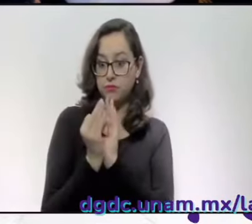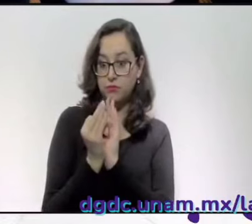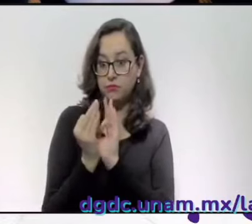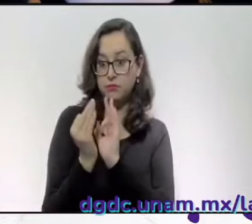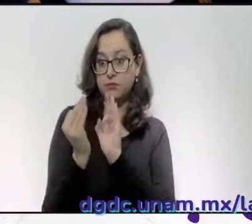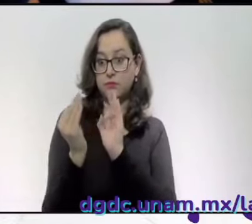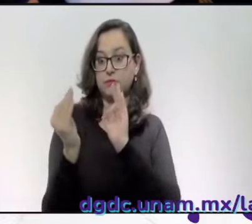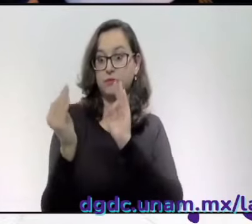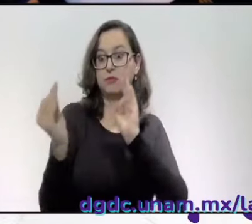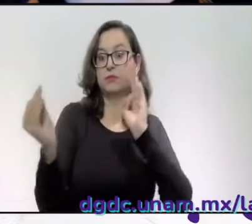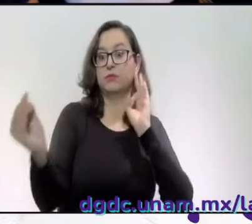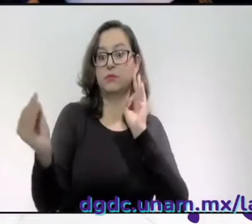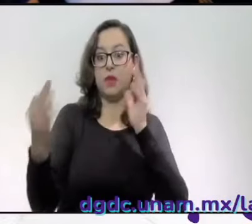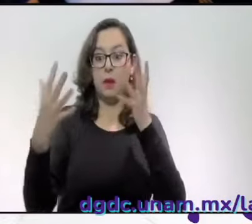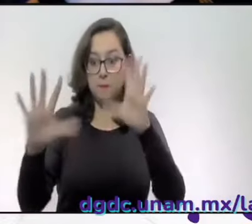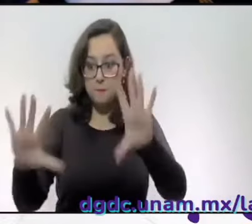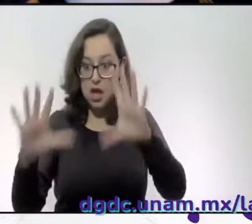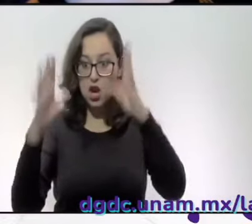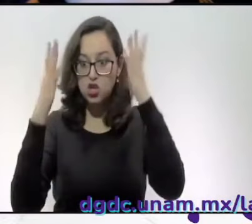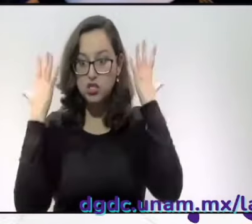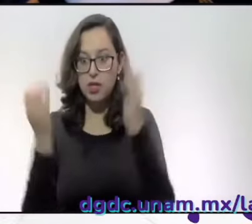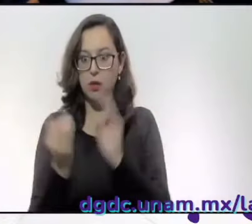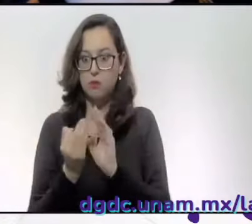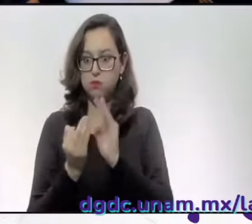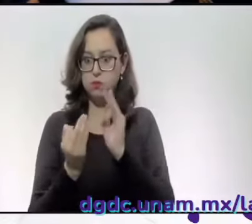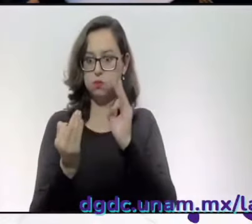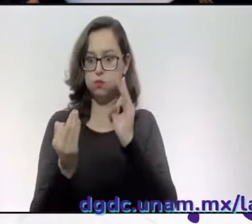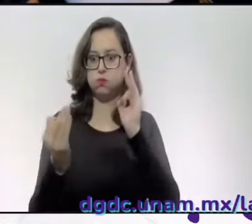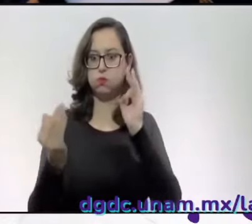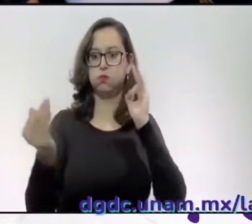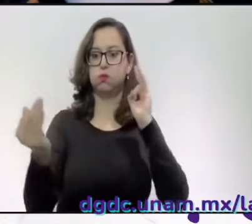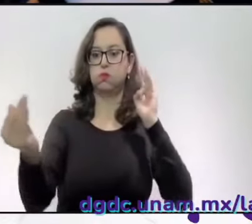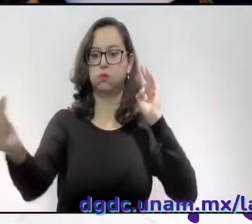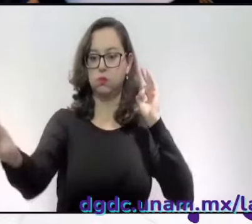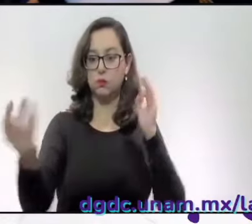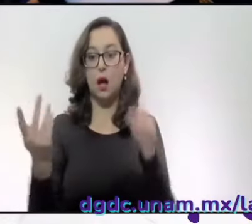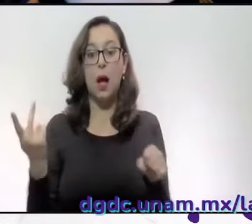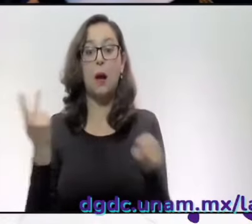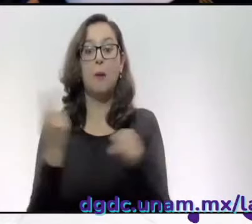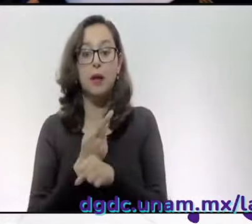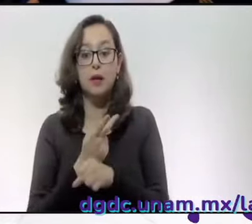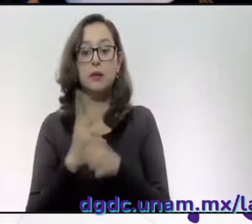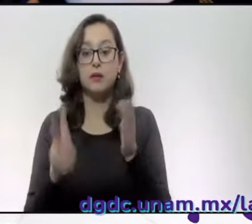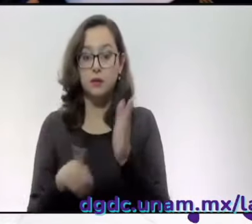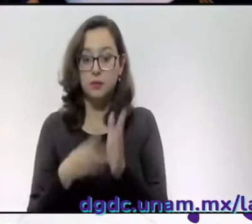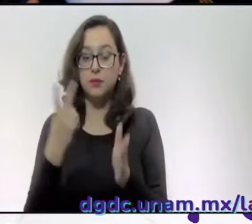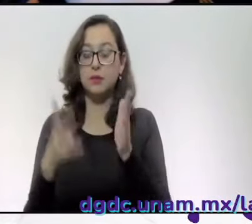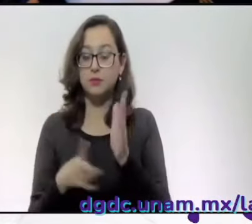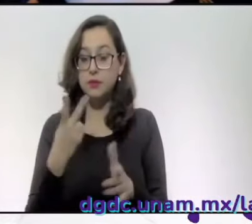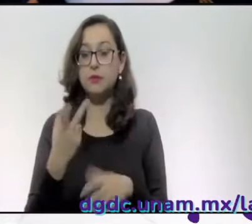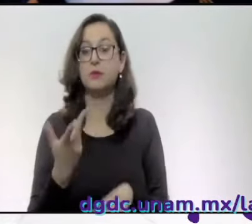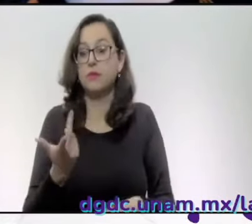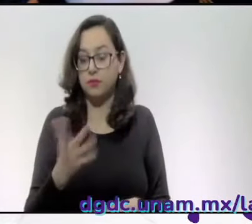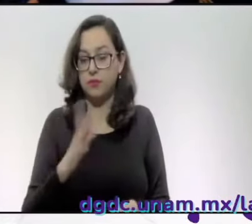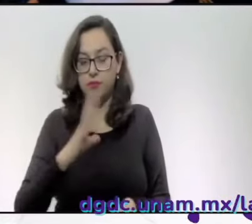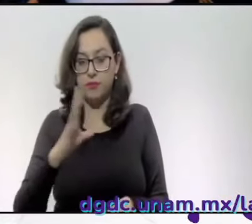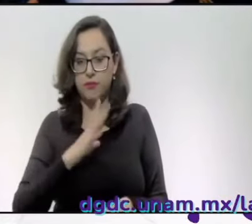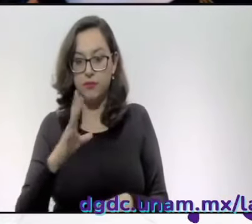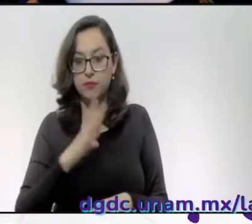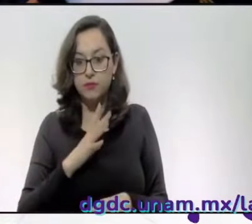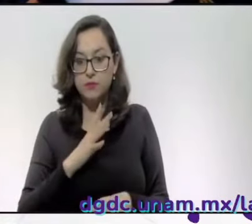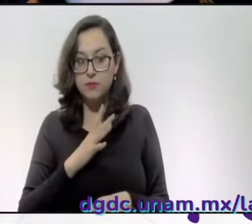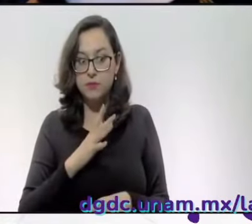de ti. Y hay una constante que está relacionada con esa expansión. El inverso de esa